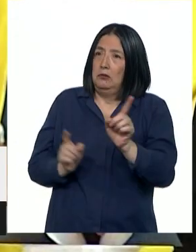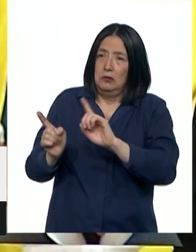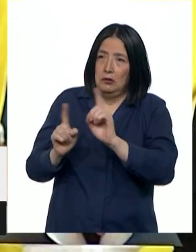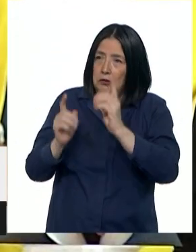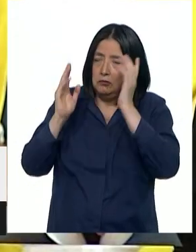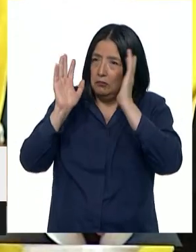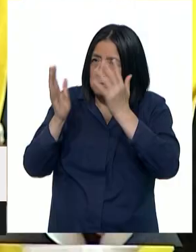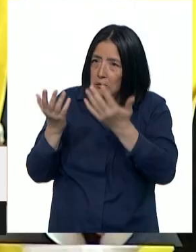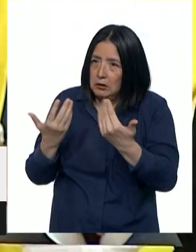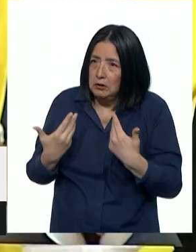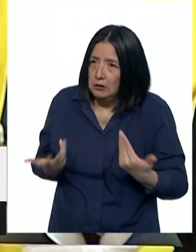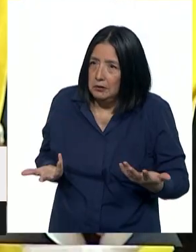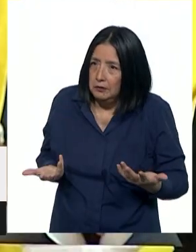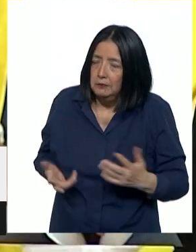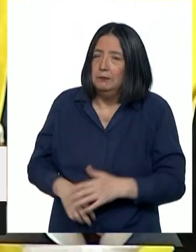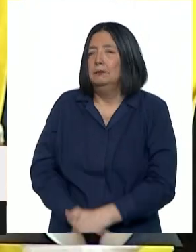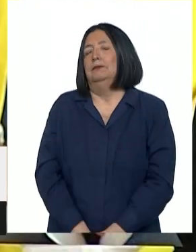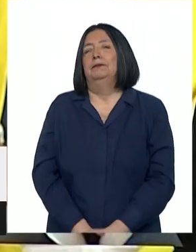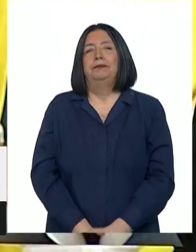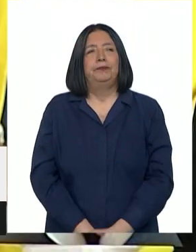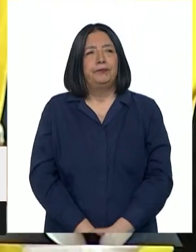los vamos a escuchar.